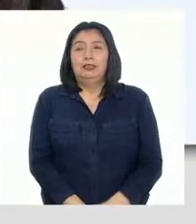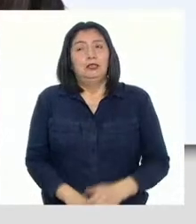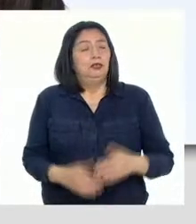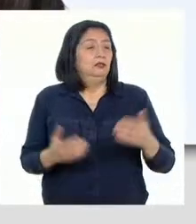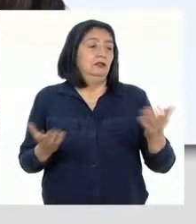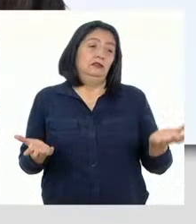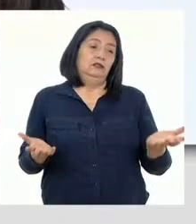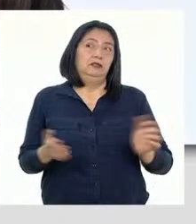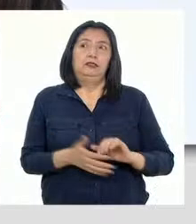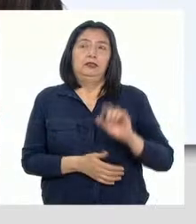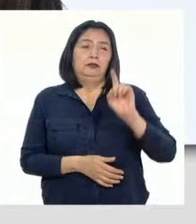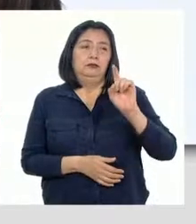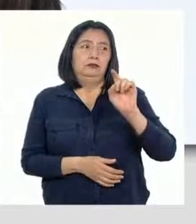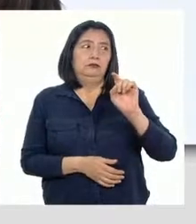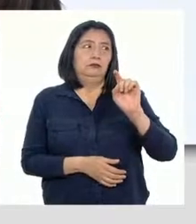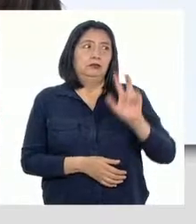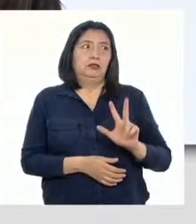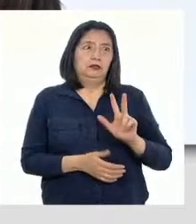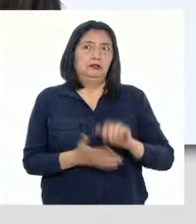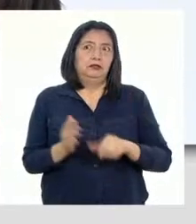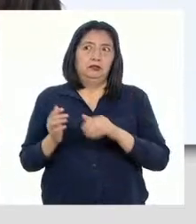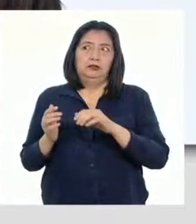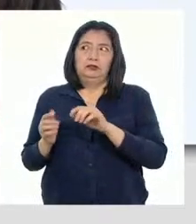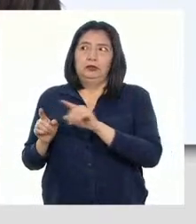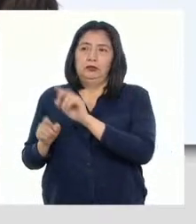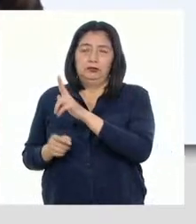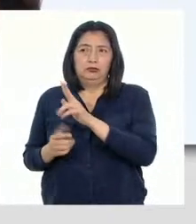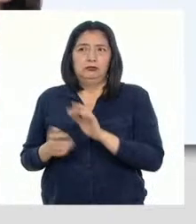O sea, un tercio de 24 es 8.